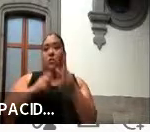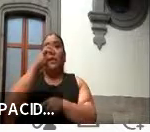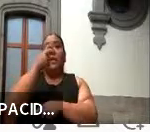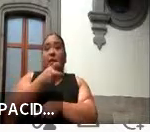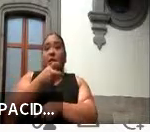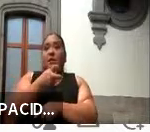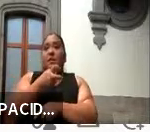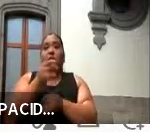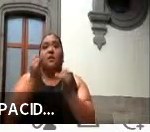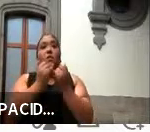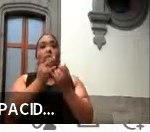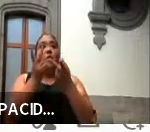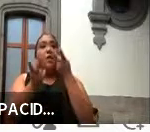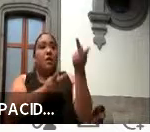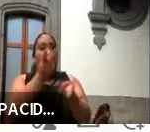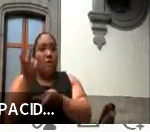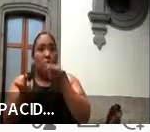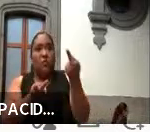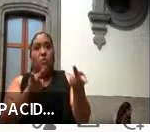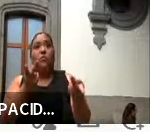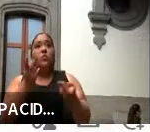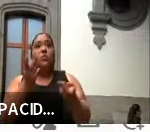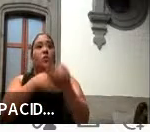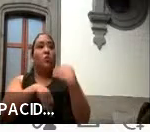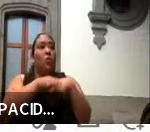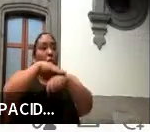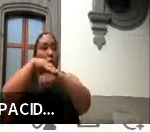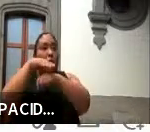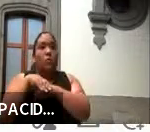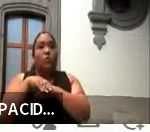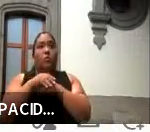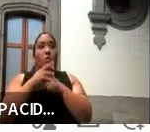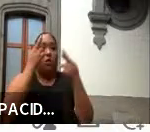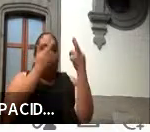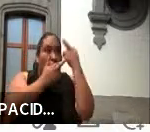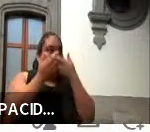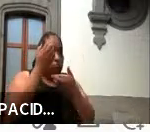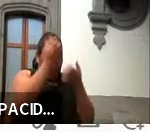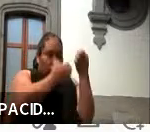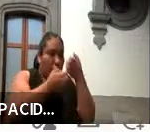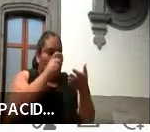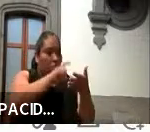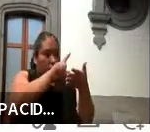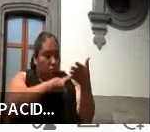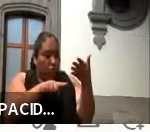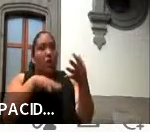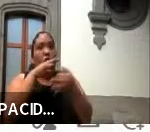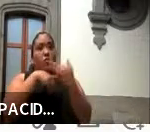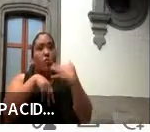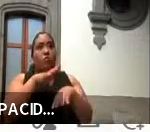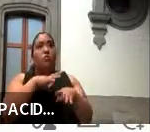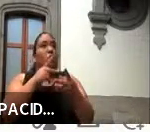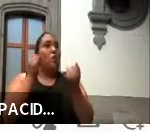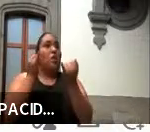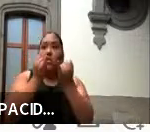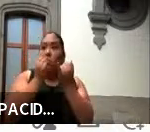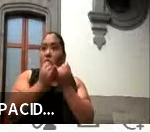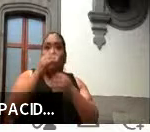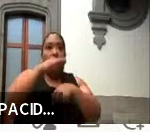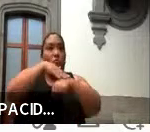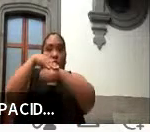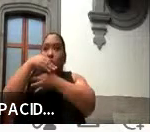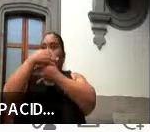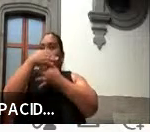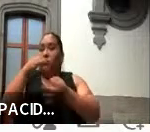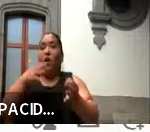consultas de ese mismo diagnóstico debe ser consultado. No solamente queda a nivel de comité